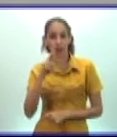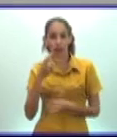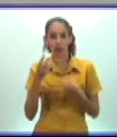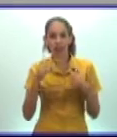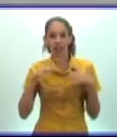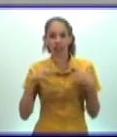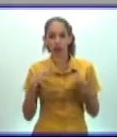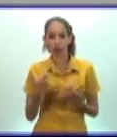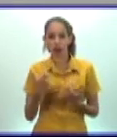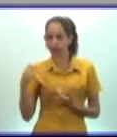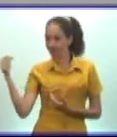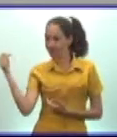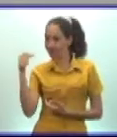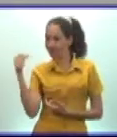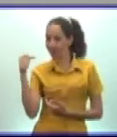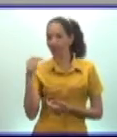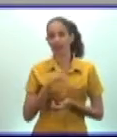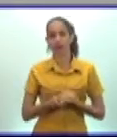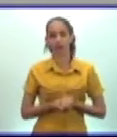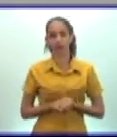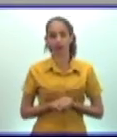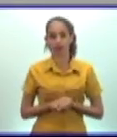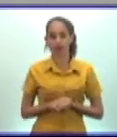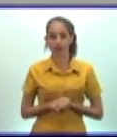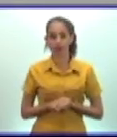es negativo.